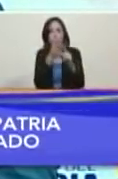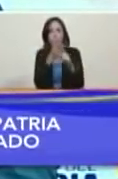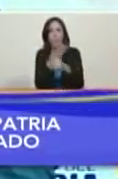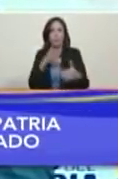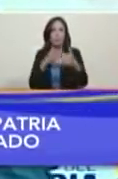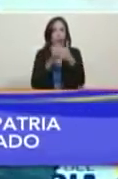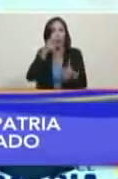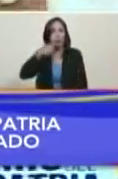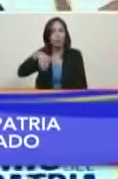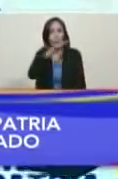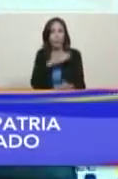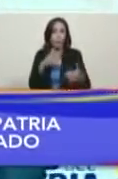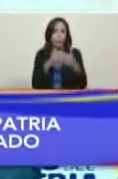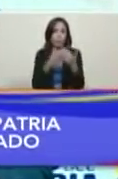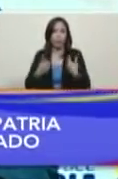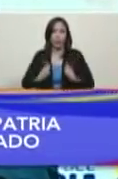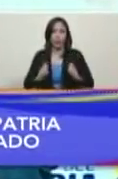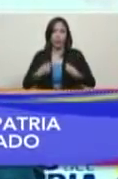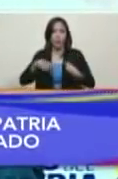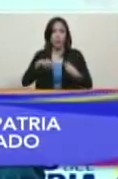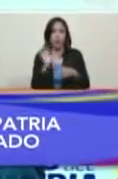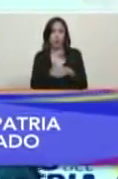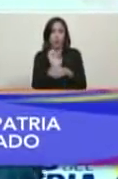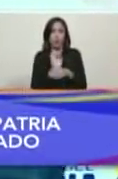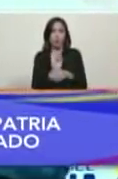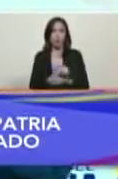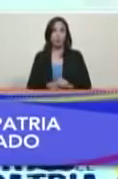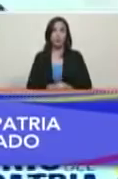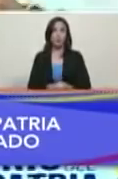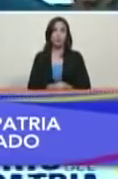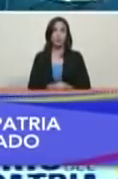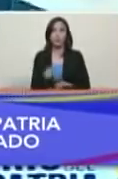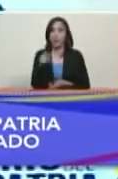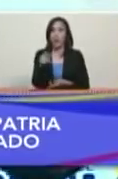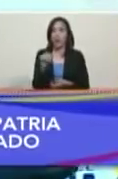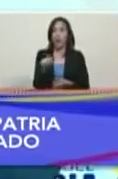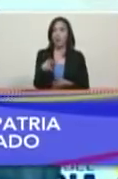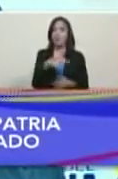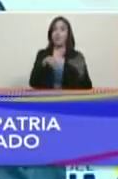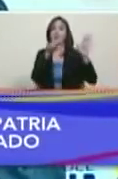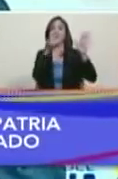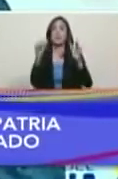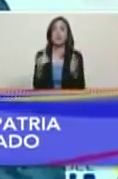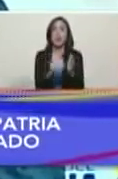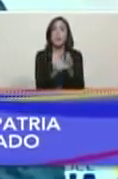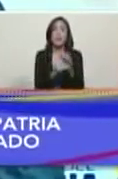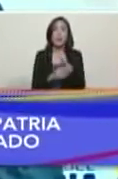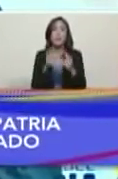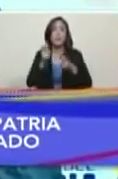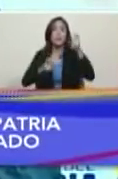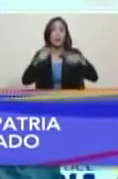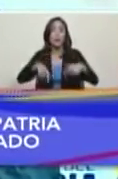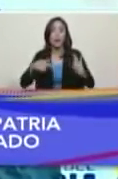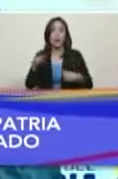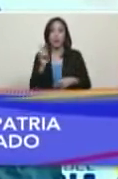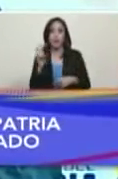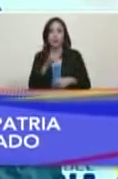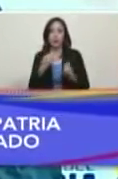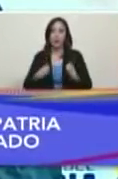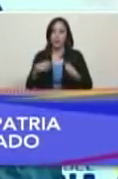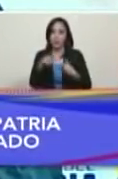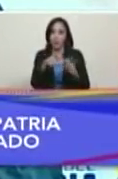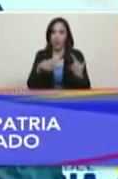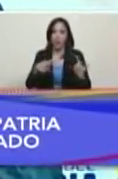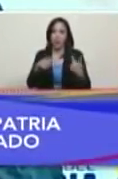pueblo venezolano que vive en Ecuador. Allá viven unos 60.000 venezolanos aproximadamente. Aquí